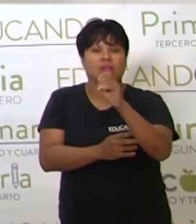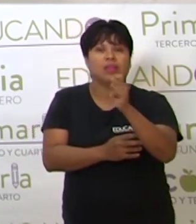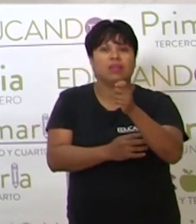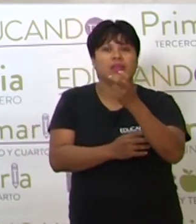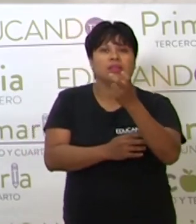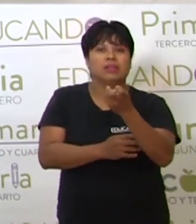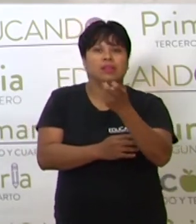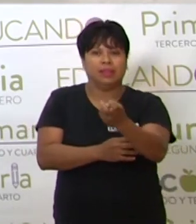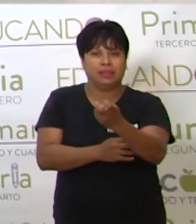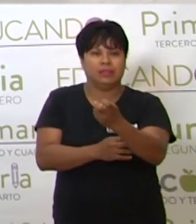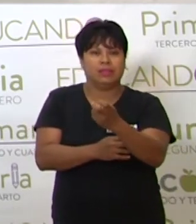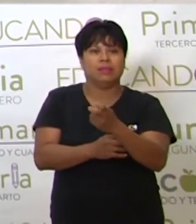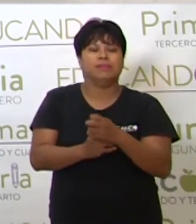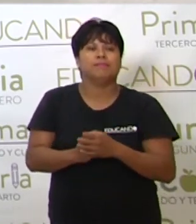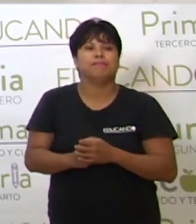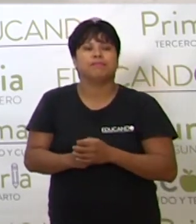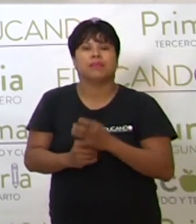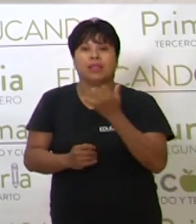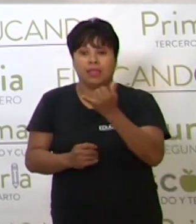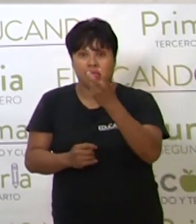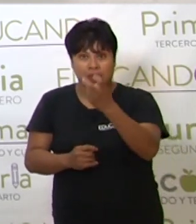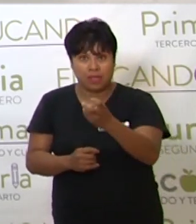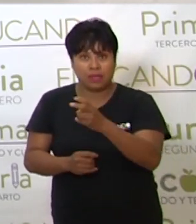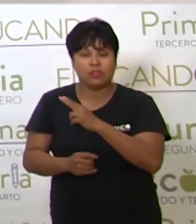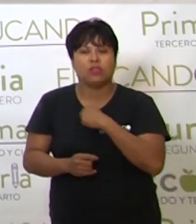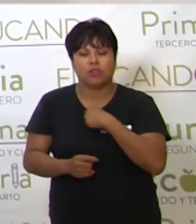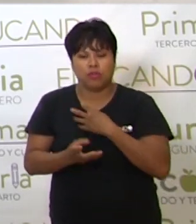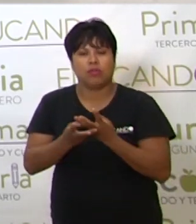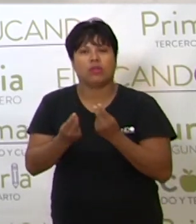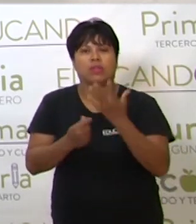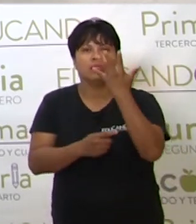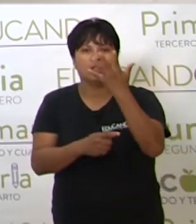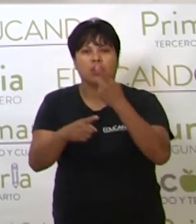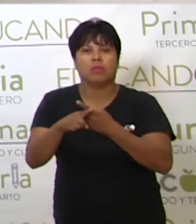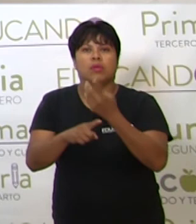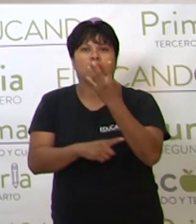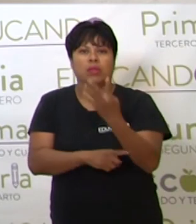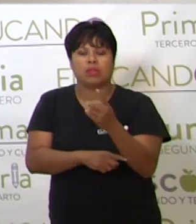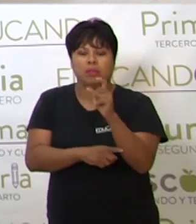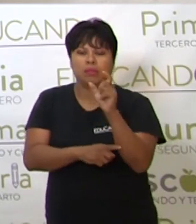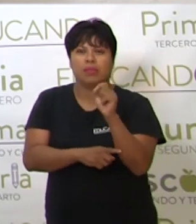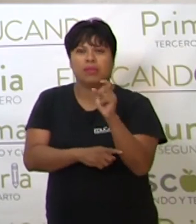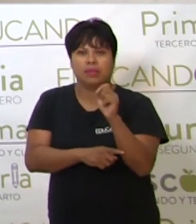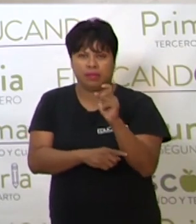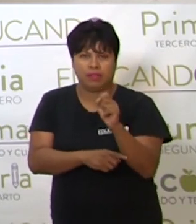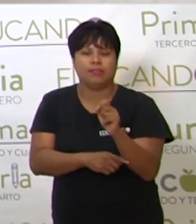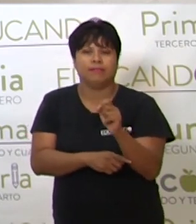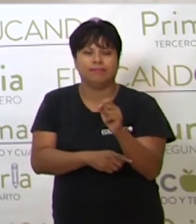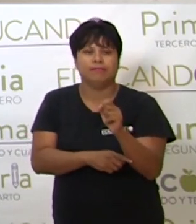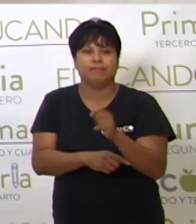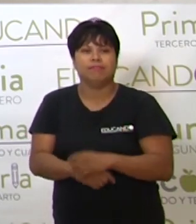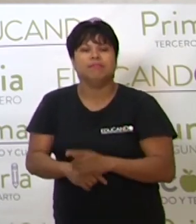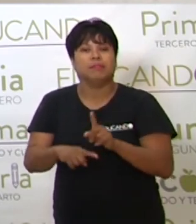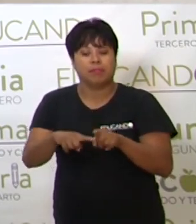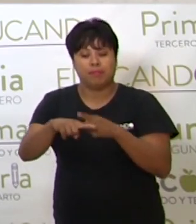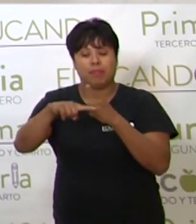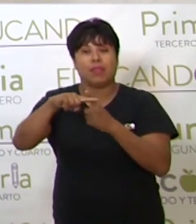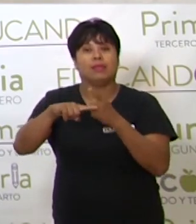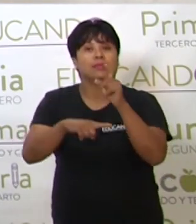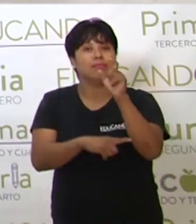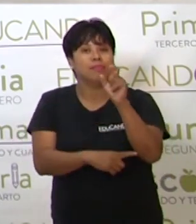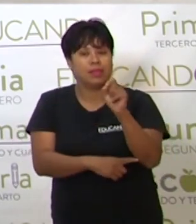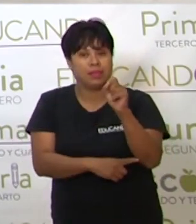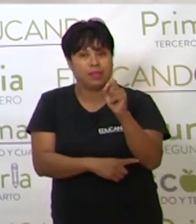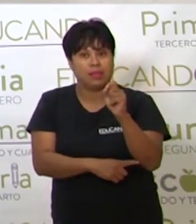estas de acá y de ahí lo resuelvo 5 por 4 son 20 + 20